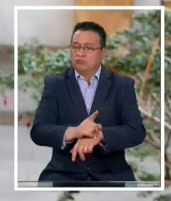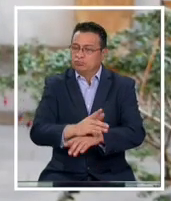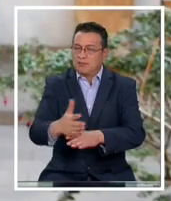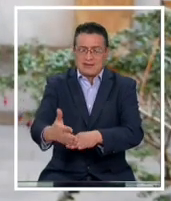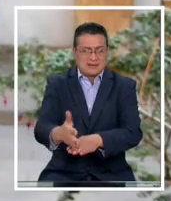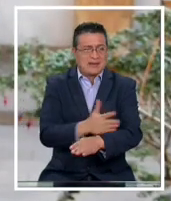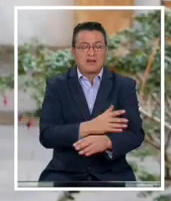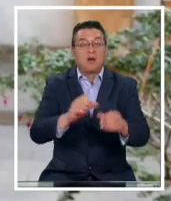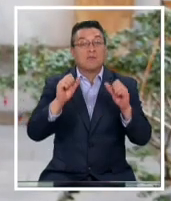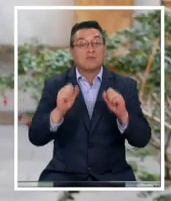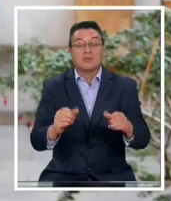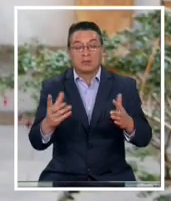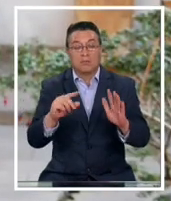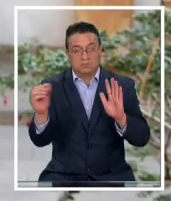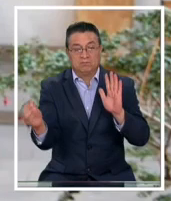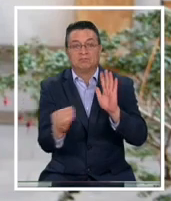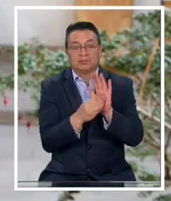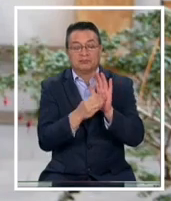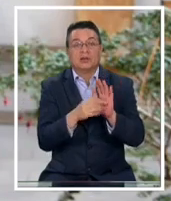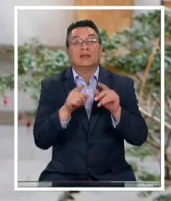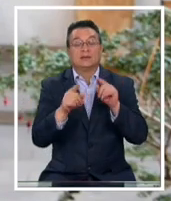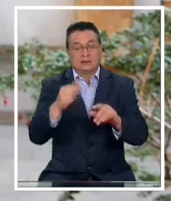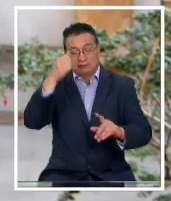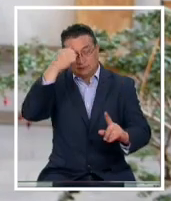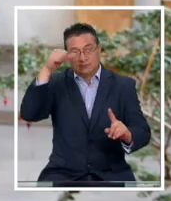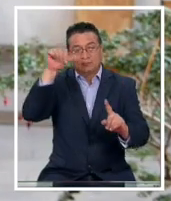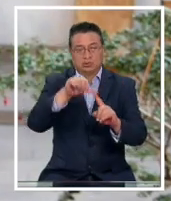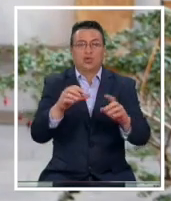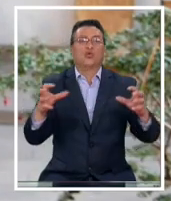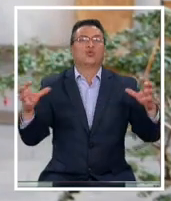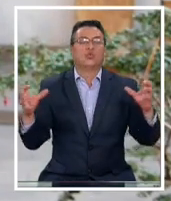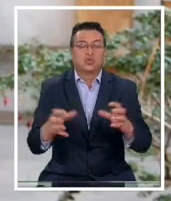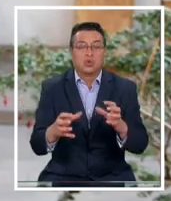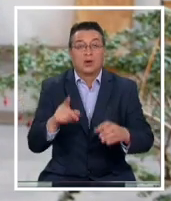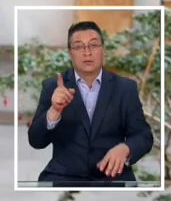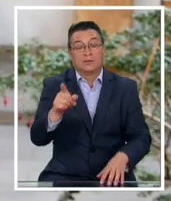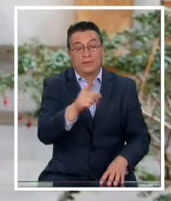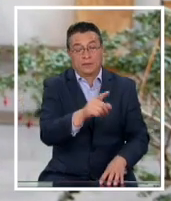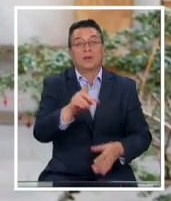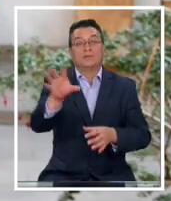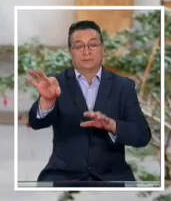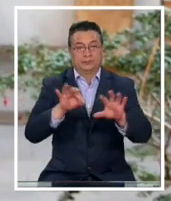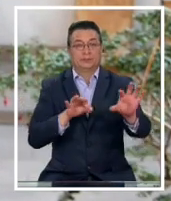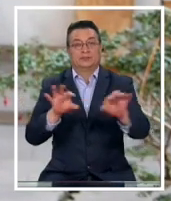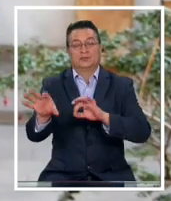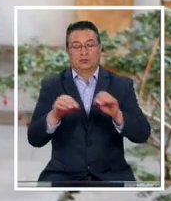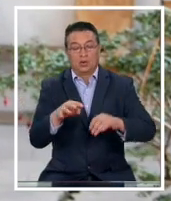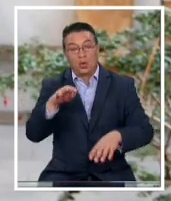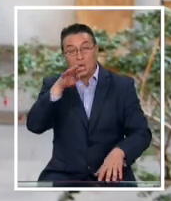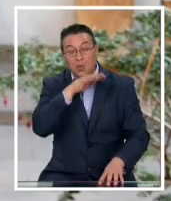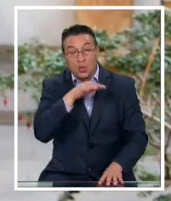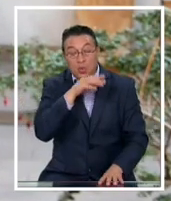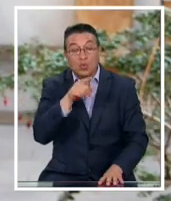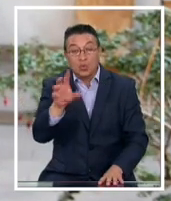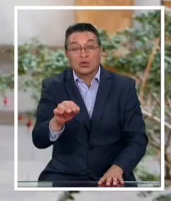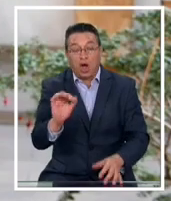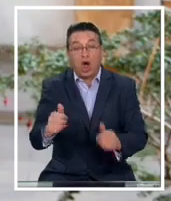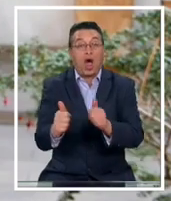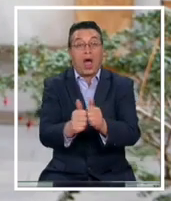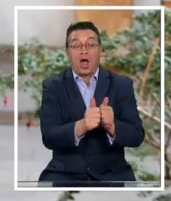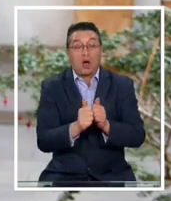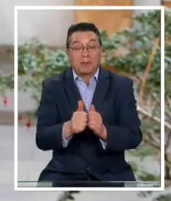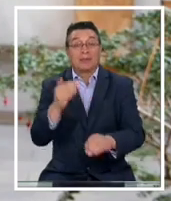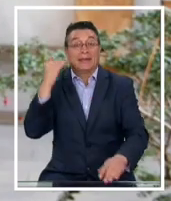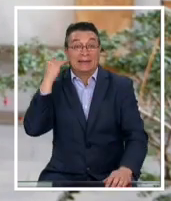posible para poder no solamente tipificar, sino que sancionar duramente a quienes recluten o a quienes utilicen o sean acompañados